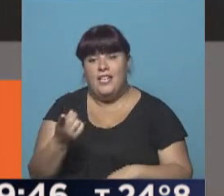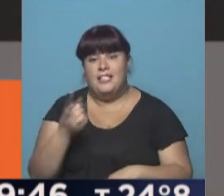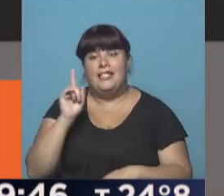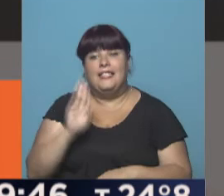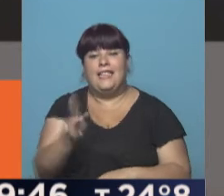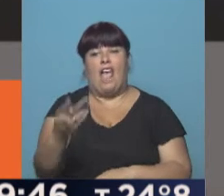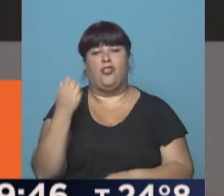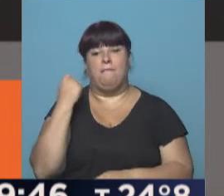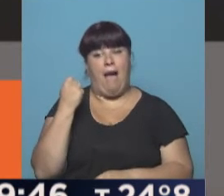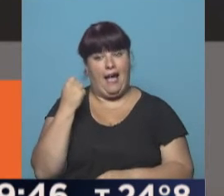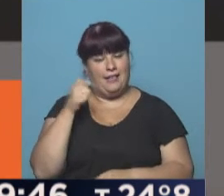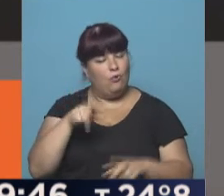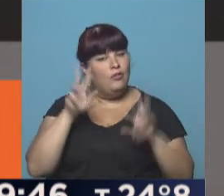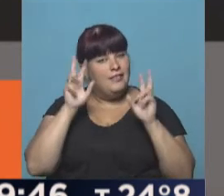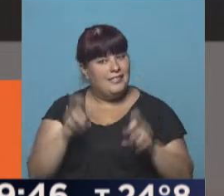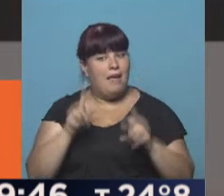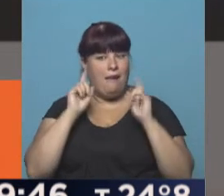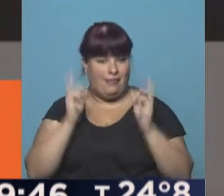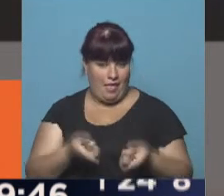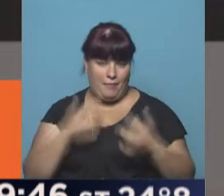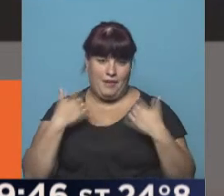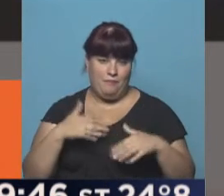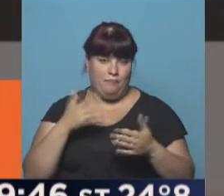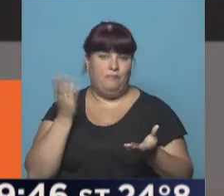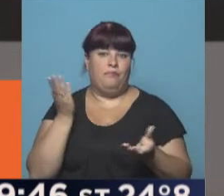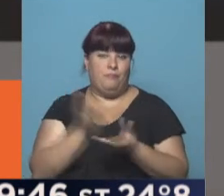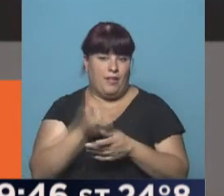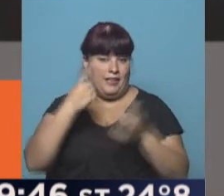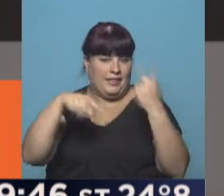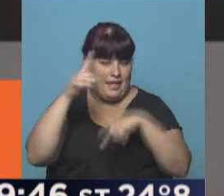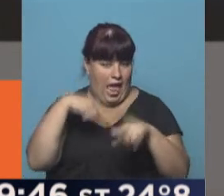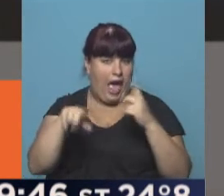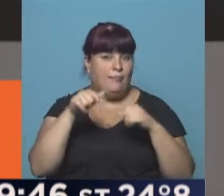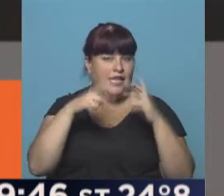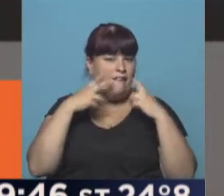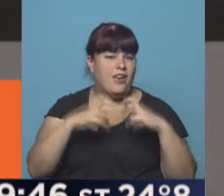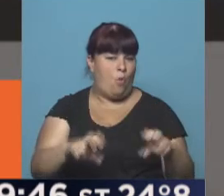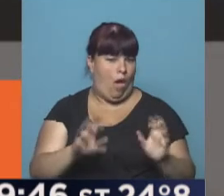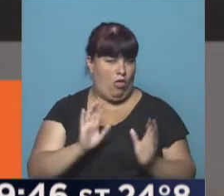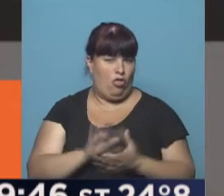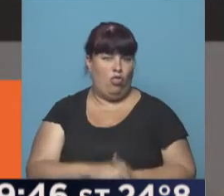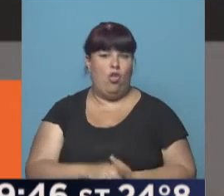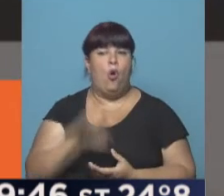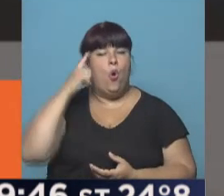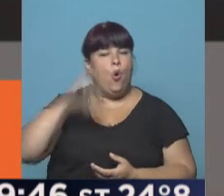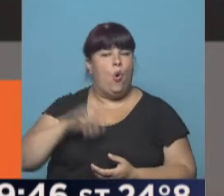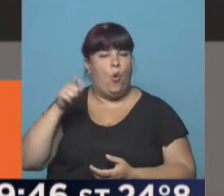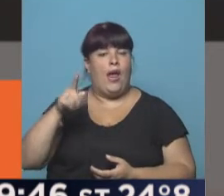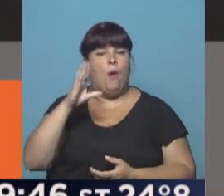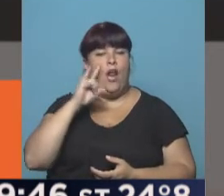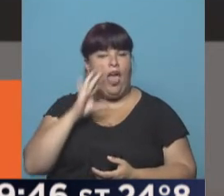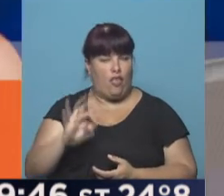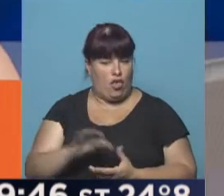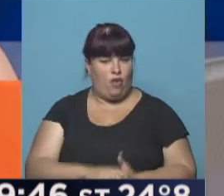traición a la patria que es una causa que también está en trámite y en plena investigación en el juzgado del doctor bonadío